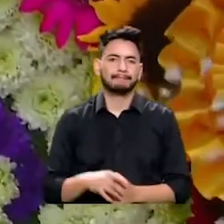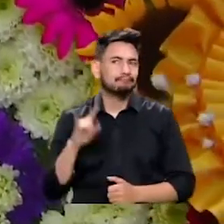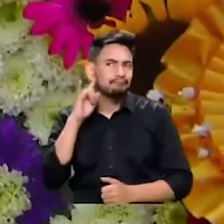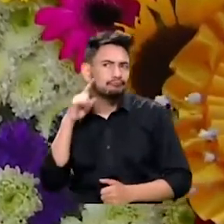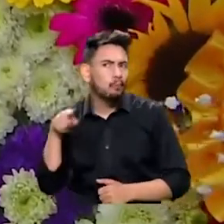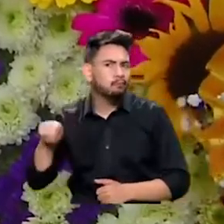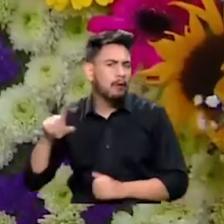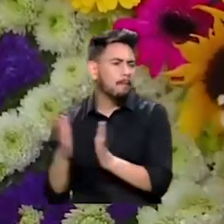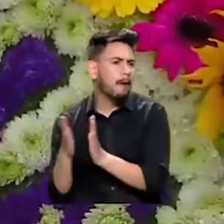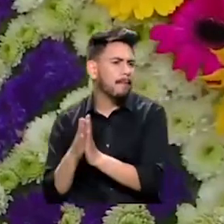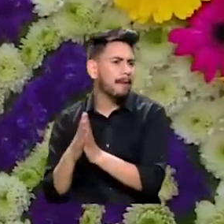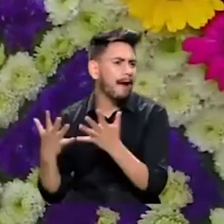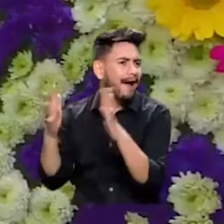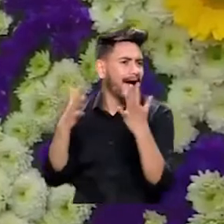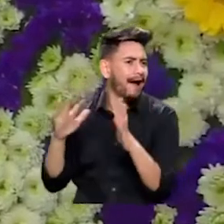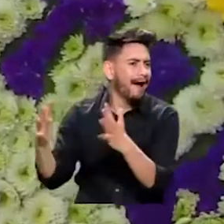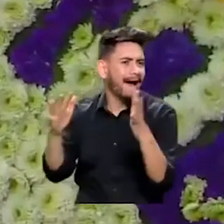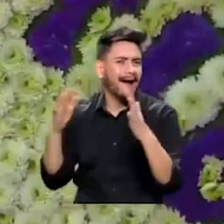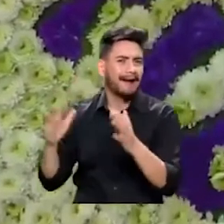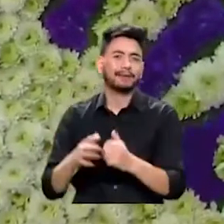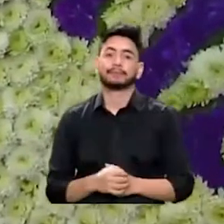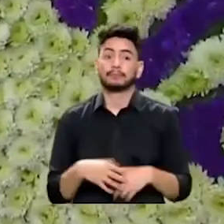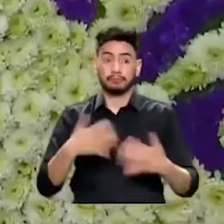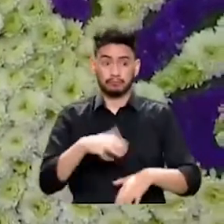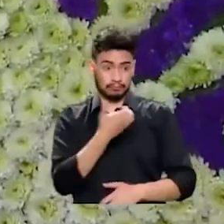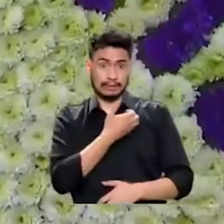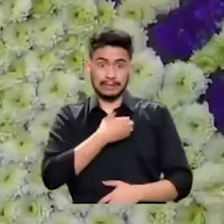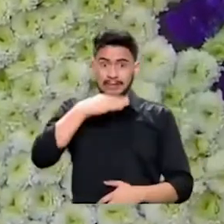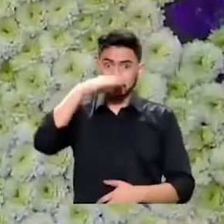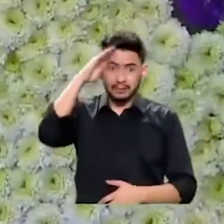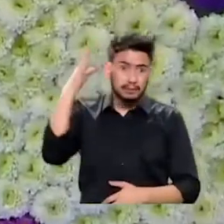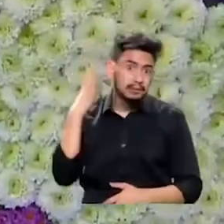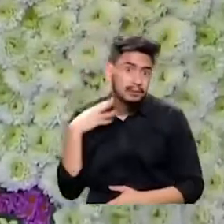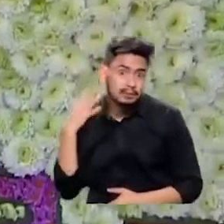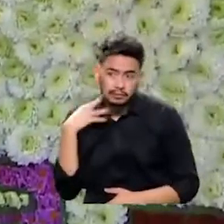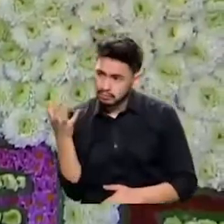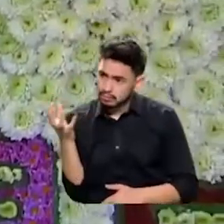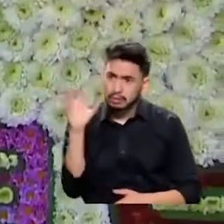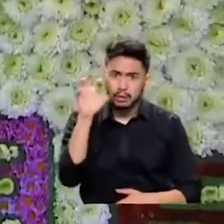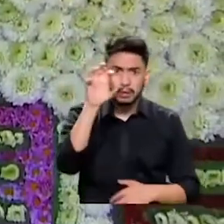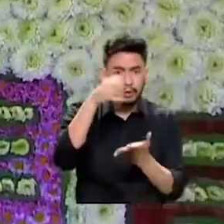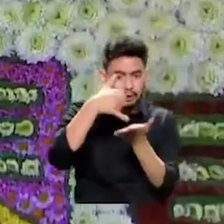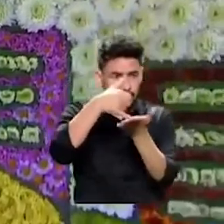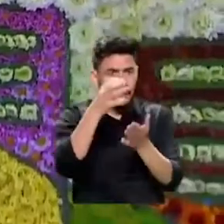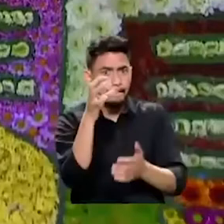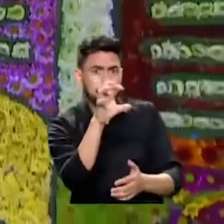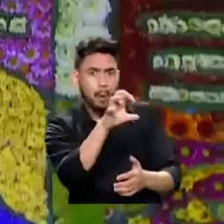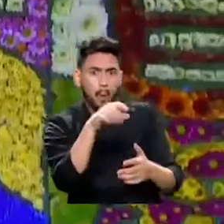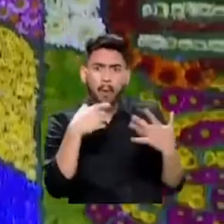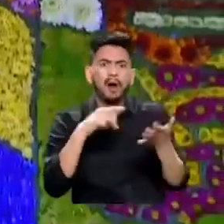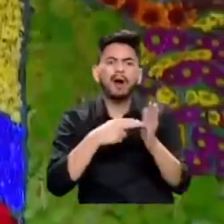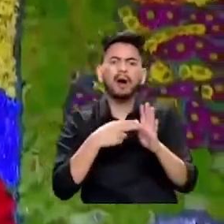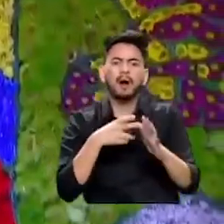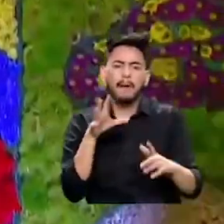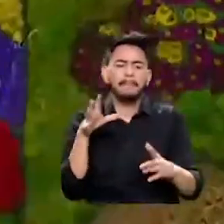Allí coloca el gallardete el alcalde de Medellín, Daniel Quintero. Tercer puesto,